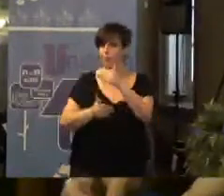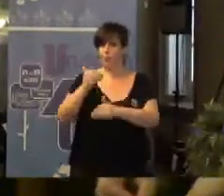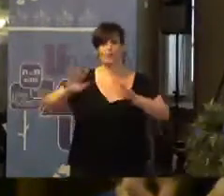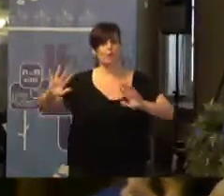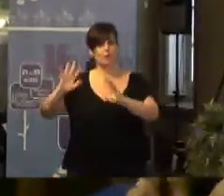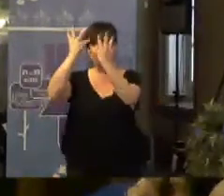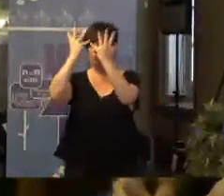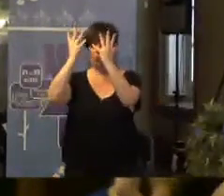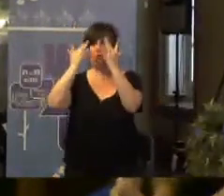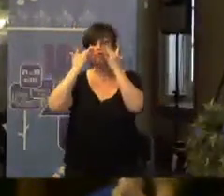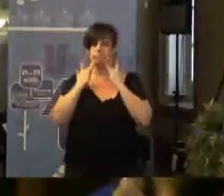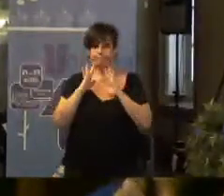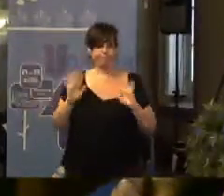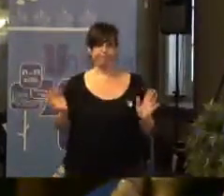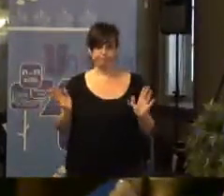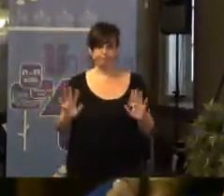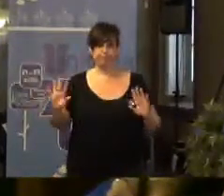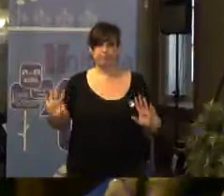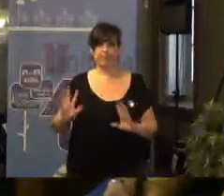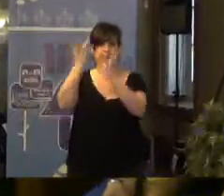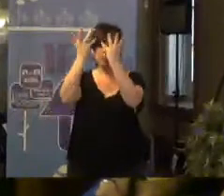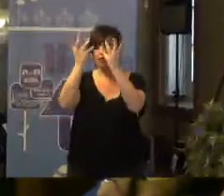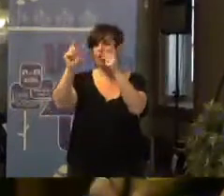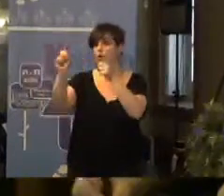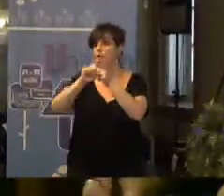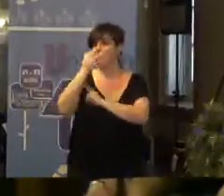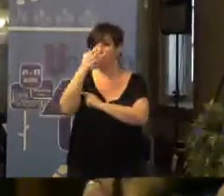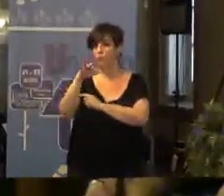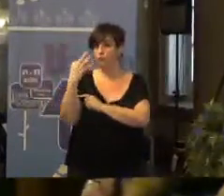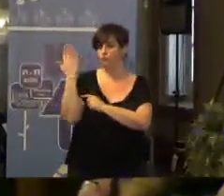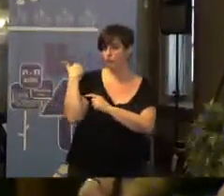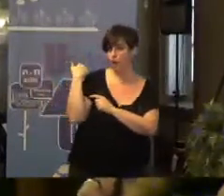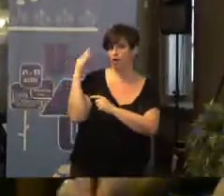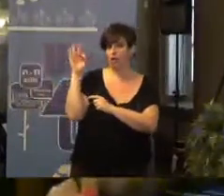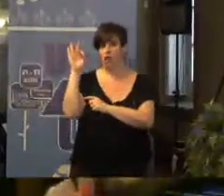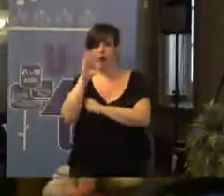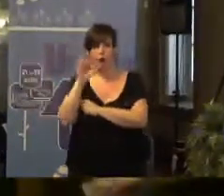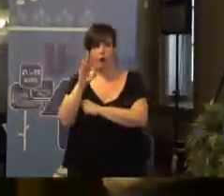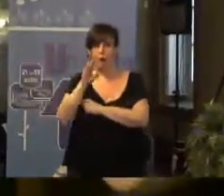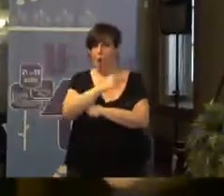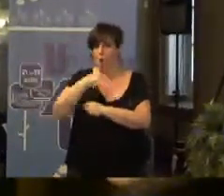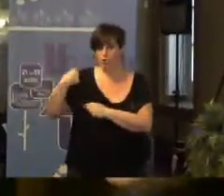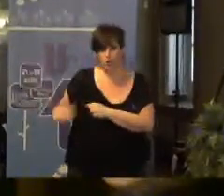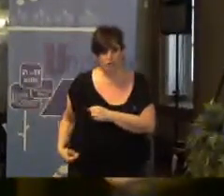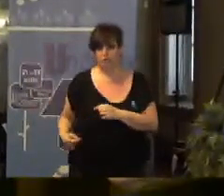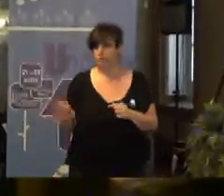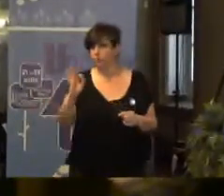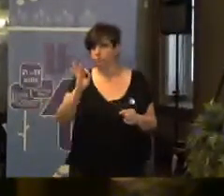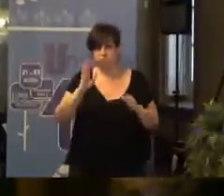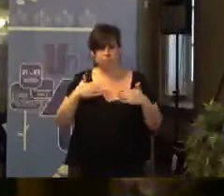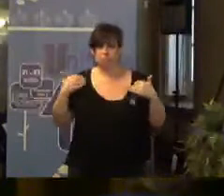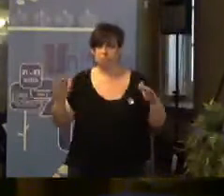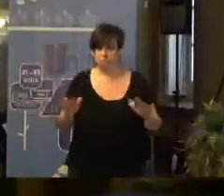sentido propio, que non ten por que ser unha revolución ao estilo da bolchevique ou ao estilo da chinesa, pero sí, un proceso